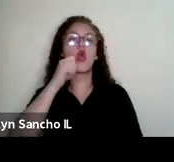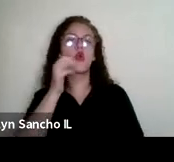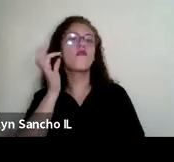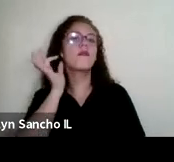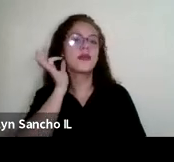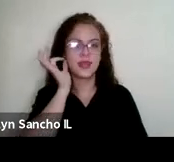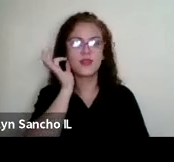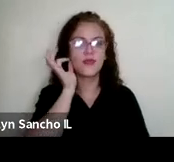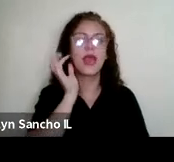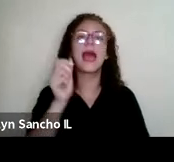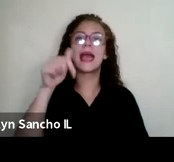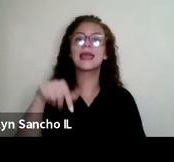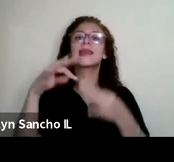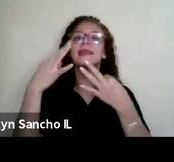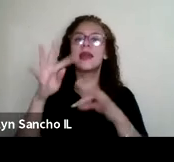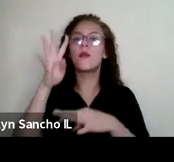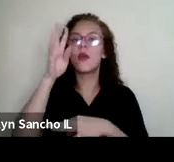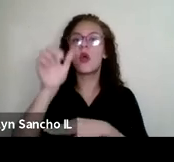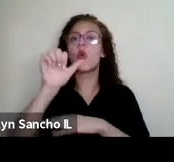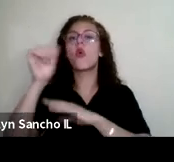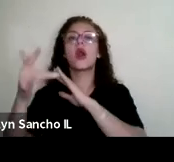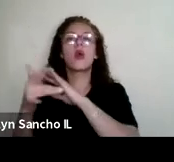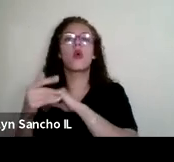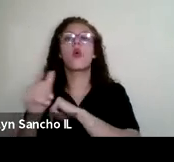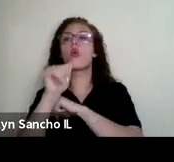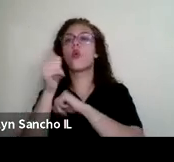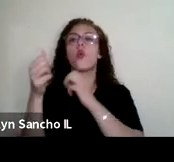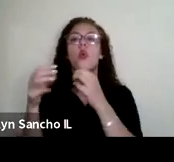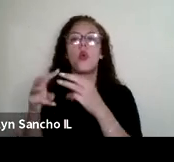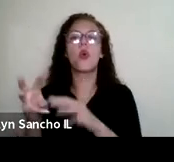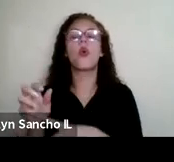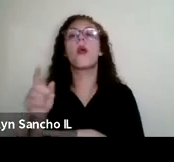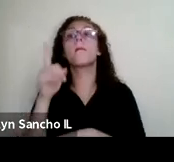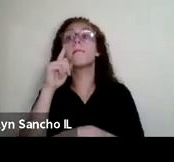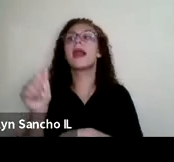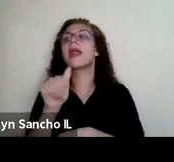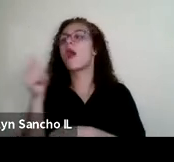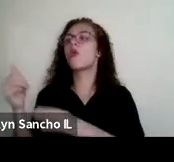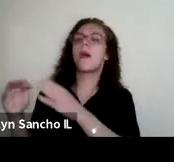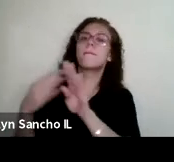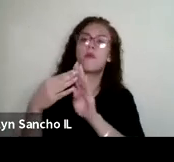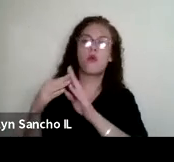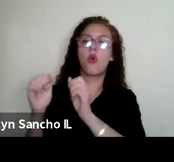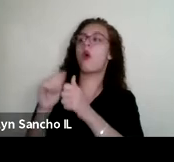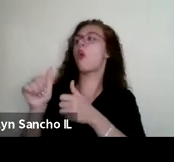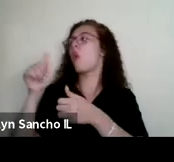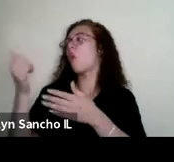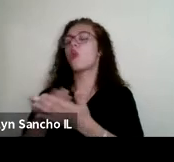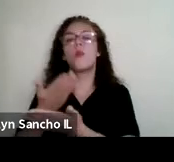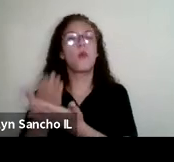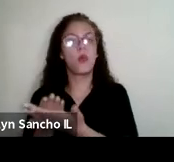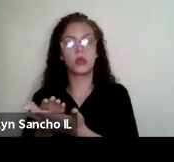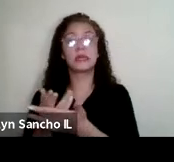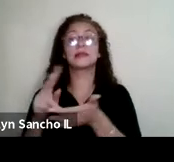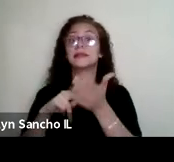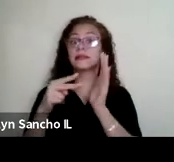¿verdad? Tratando de crear otras tecnologías, otras metodologías o para otras poblaciones con otros propósitos, es